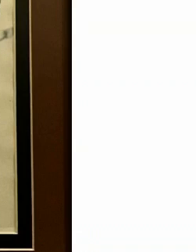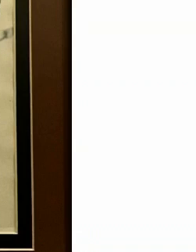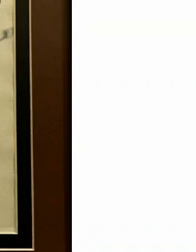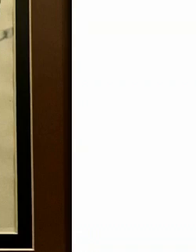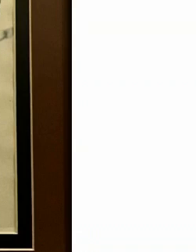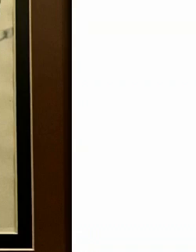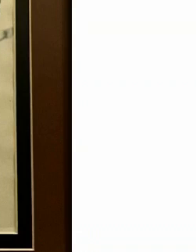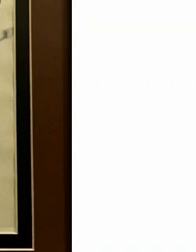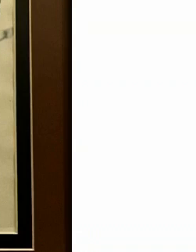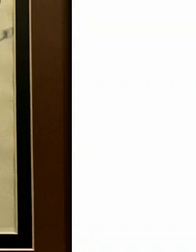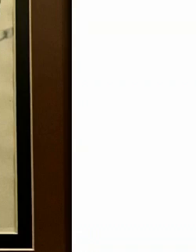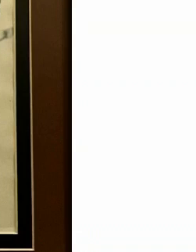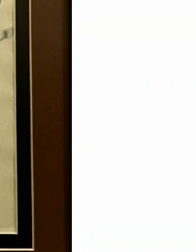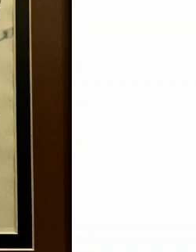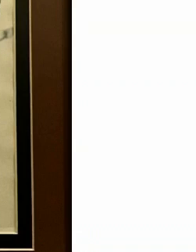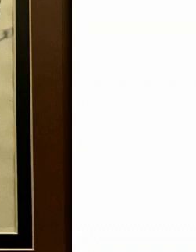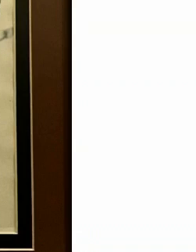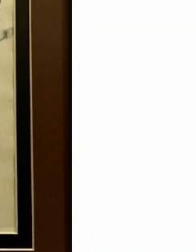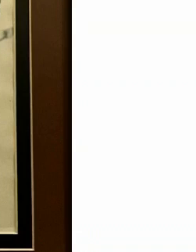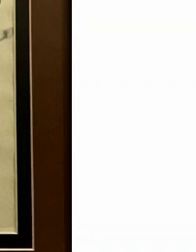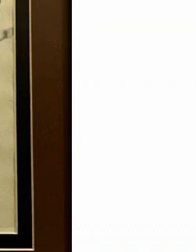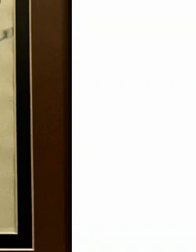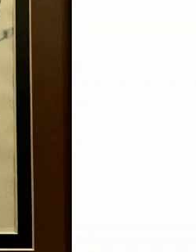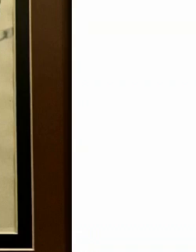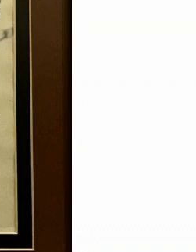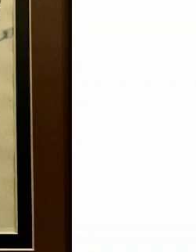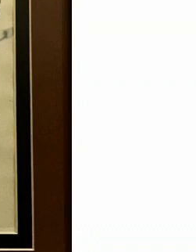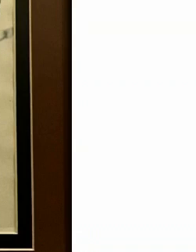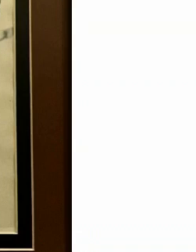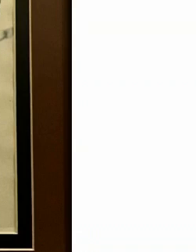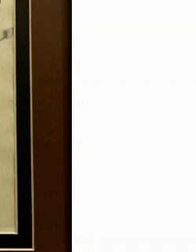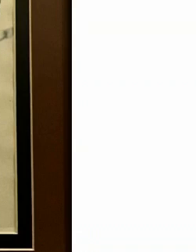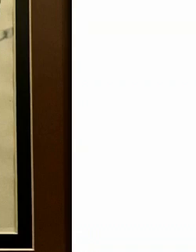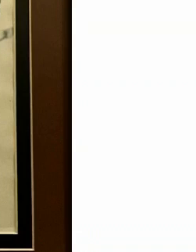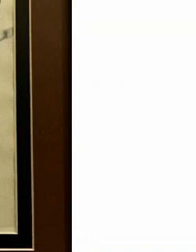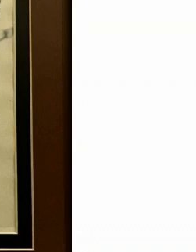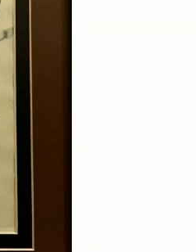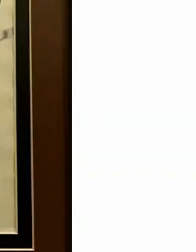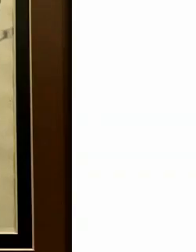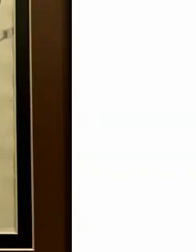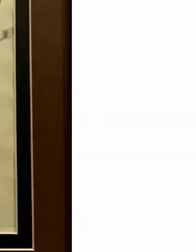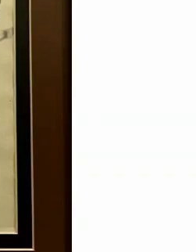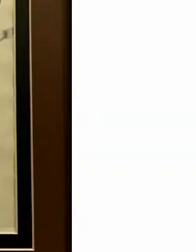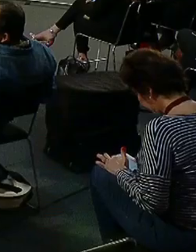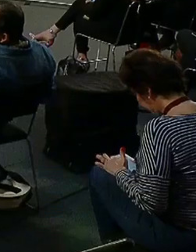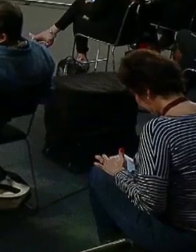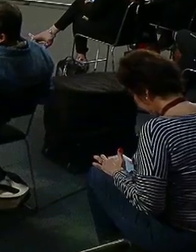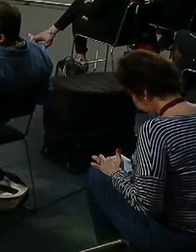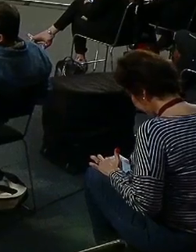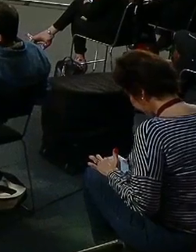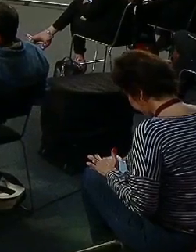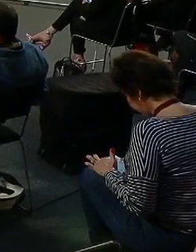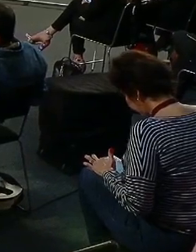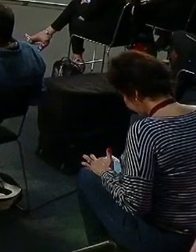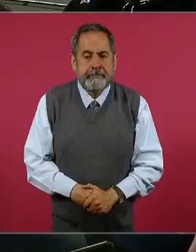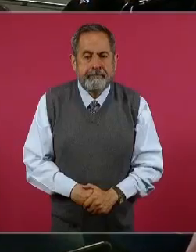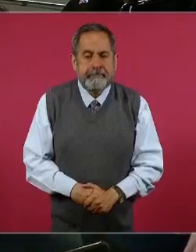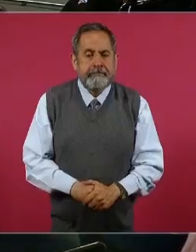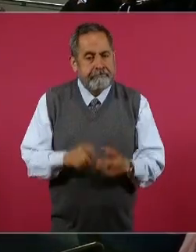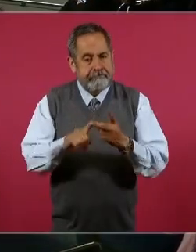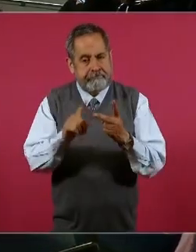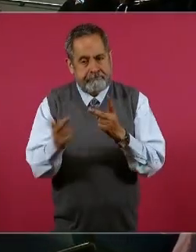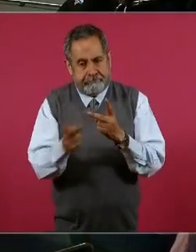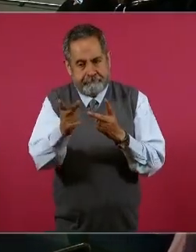integrantes del Frente Ferrocarrilero de Reconstrucción Sindical, están preocupados porque usted ya concluye también su administración y ellos hablan de que